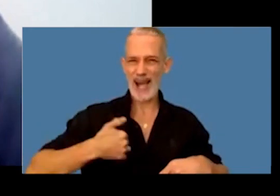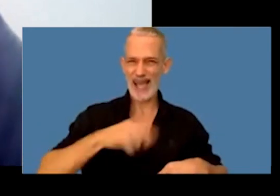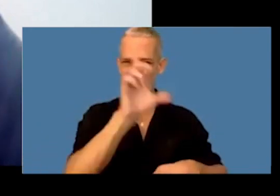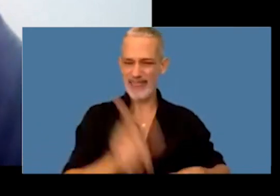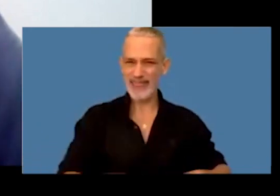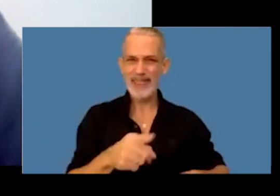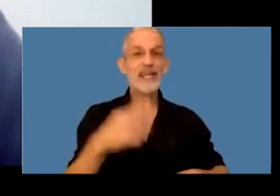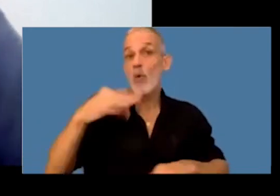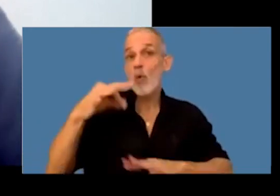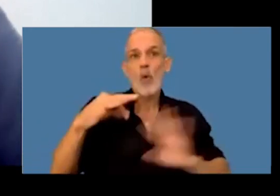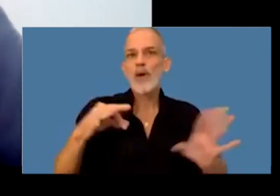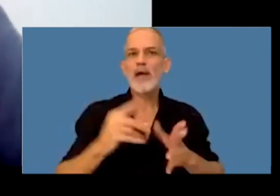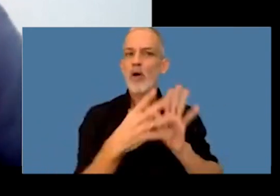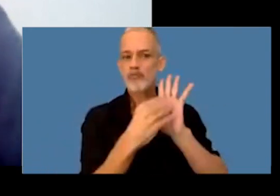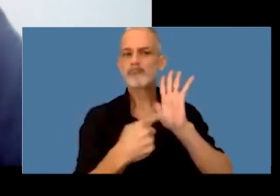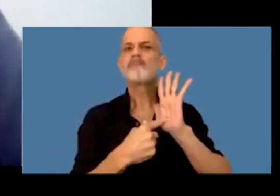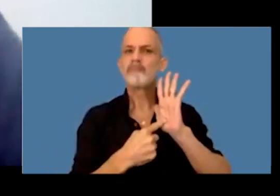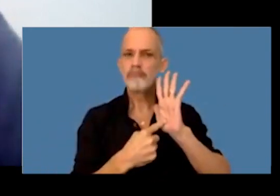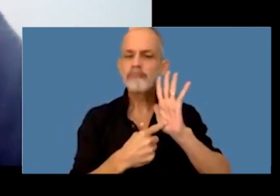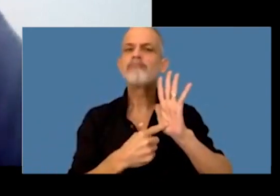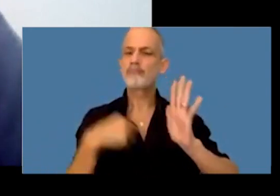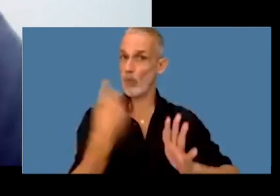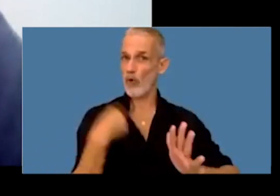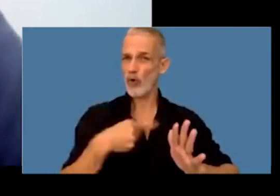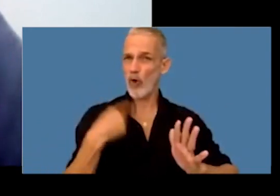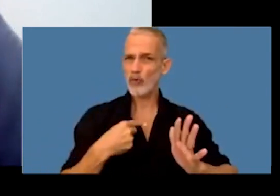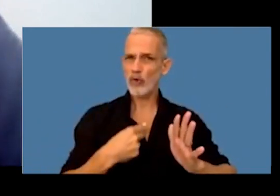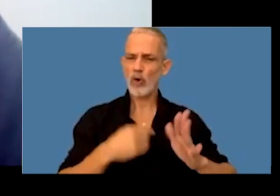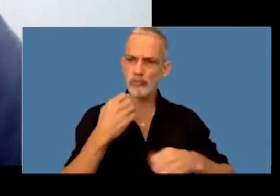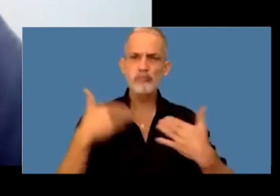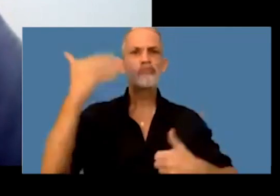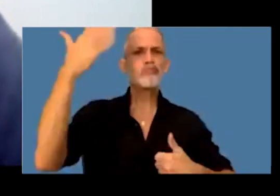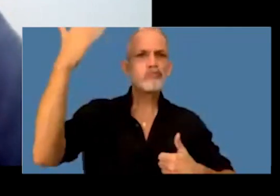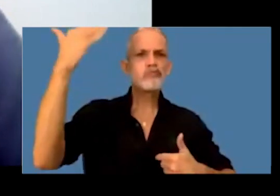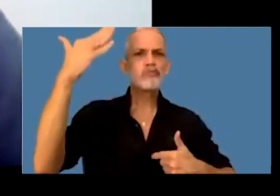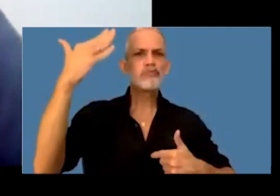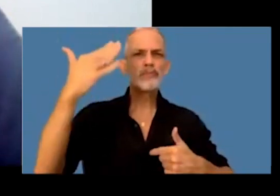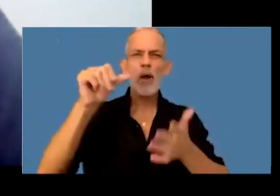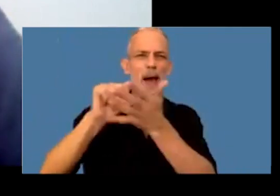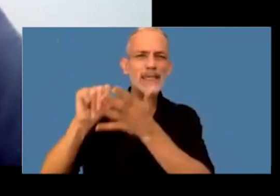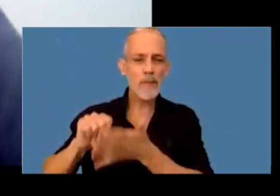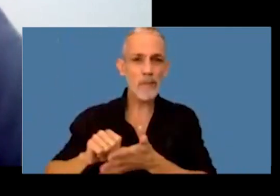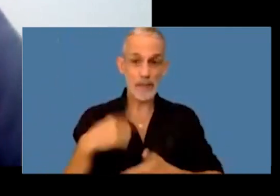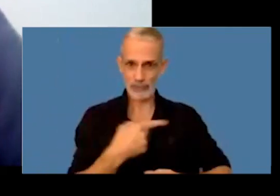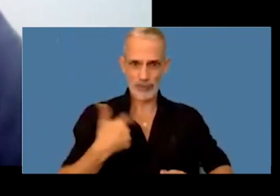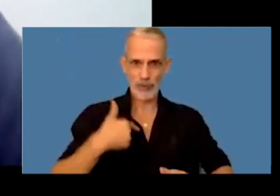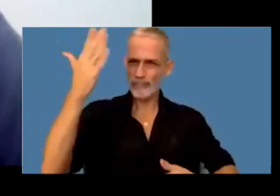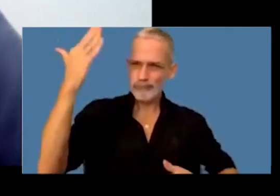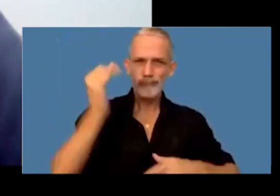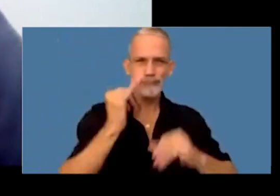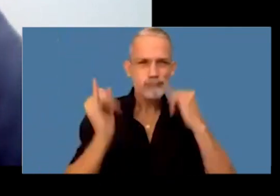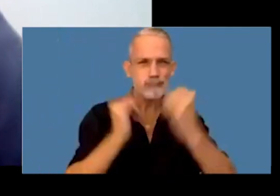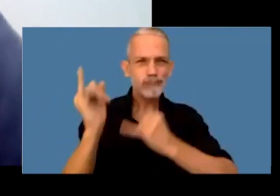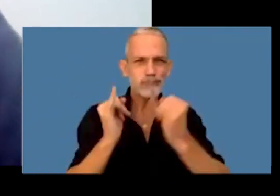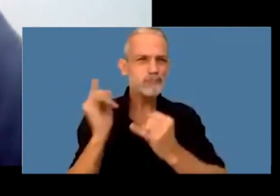único y es modelo, e incluso nosotros estamos llevando adelante charlas con distintos países, justamente acompañando a